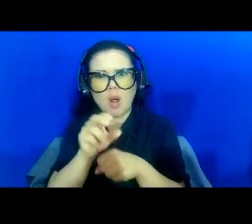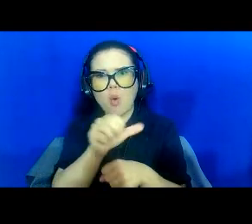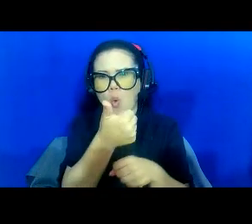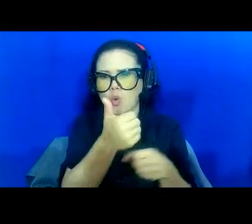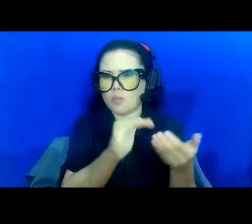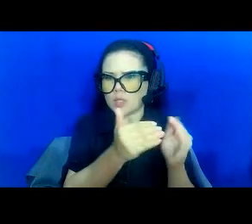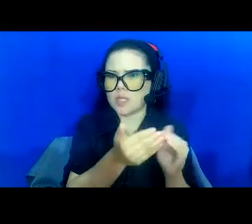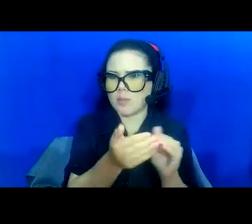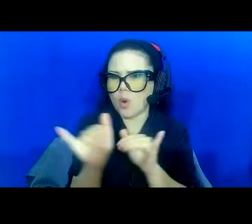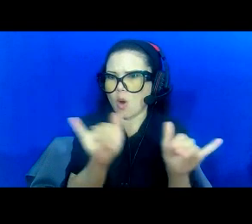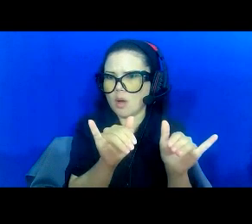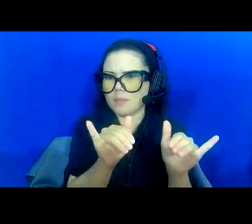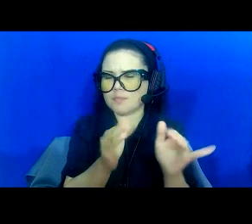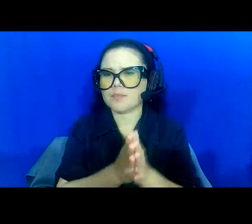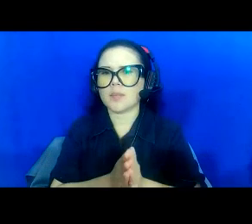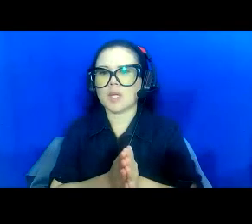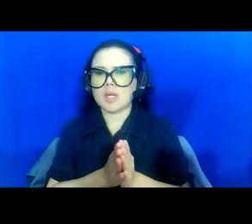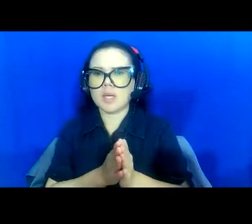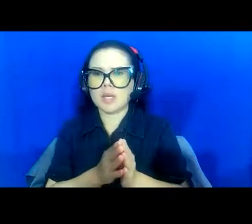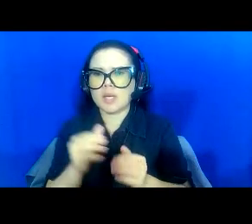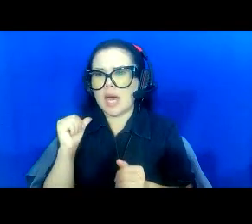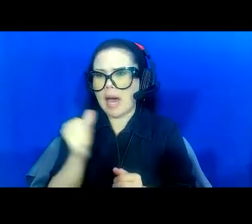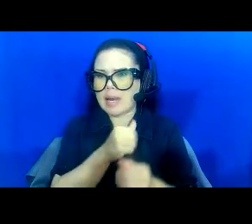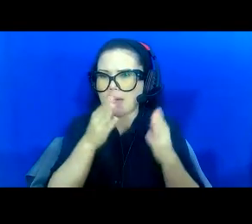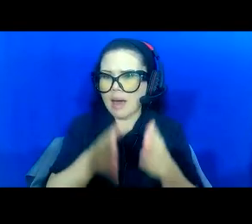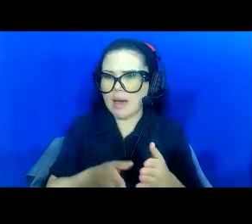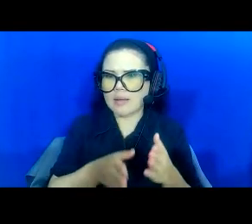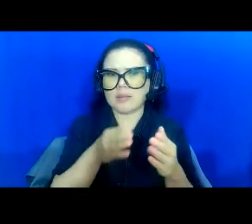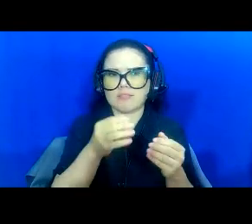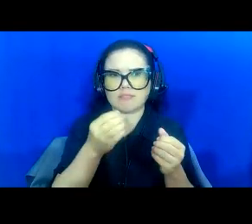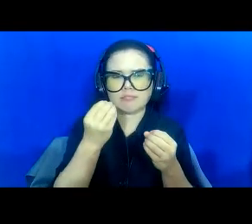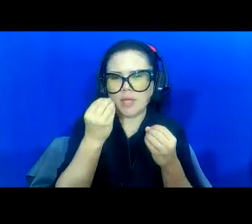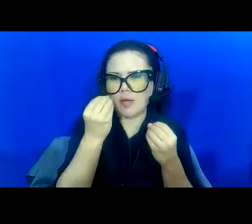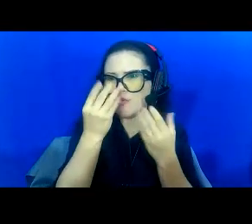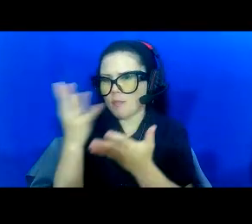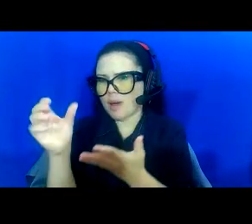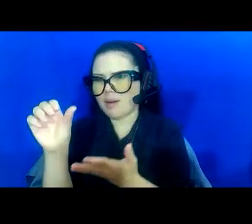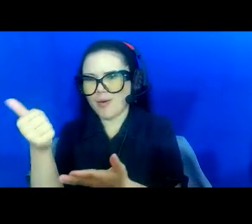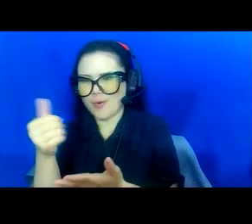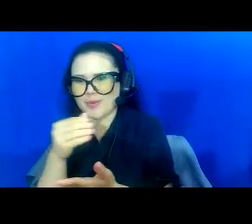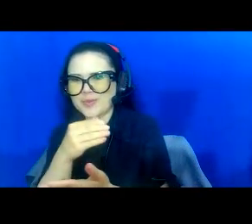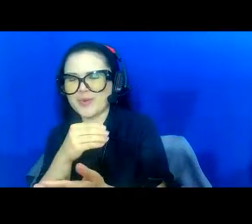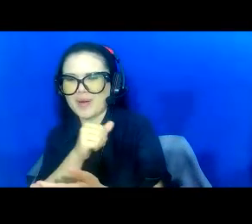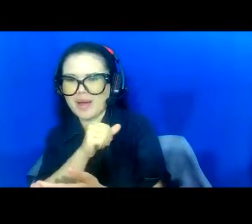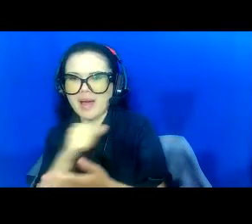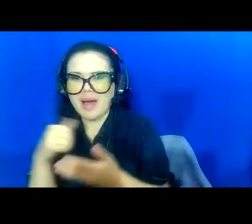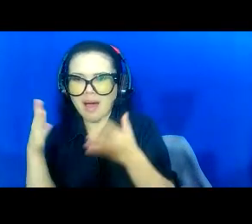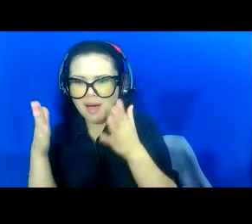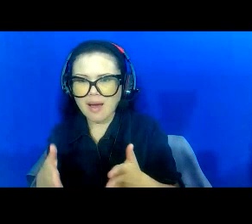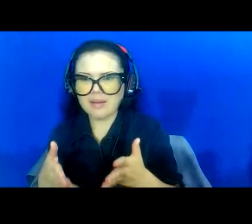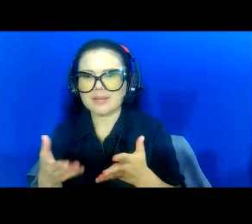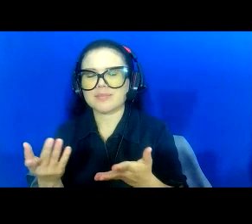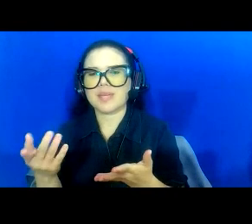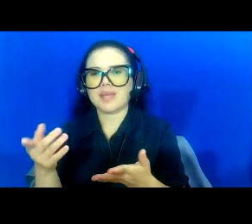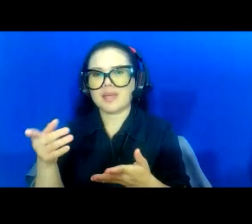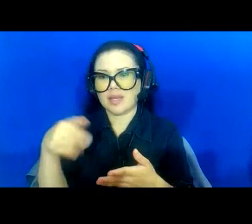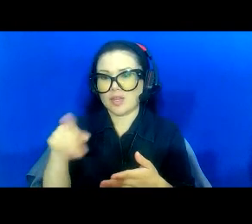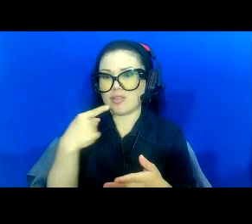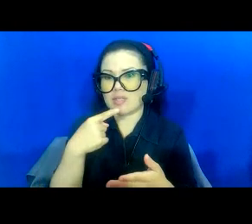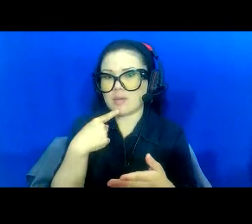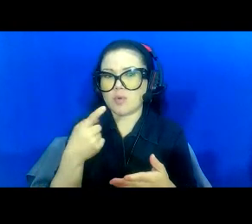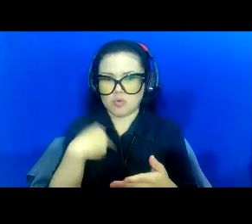otros alcaldes, y otros alcaldes que la subvención es bien pequeña, pues han dicho, mira, nosotros sí estamos dispuestos, porque si ellos nos van a dar la